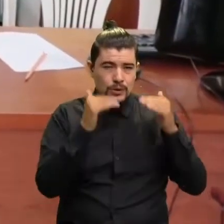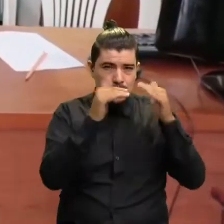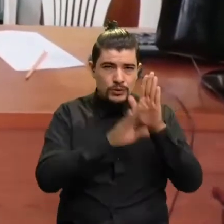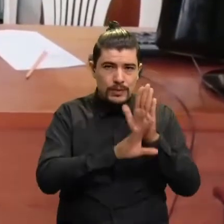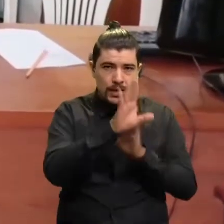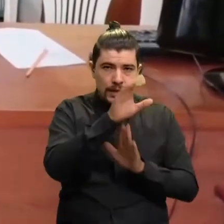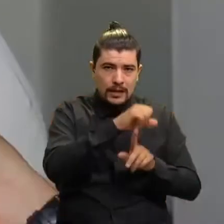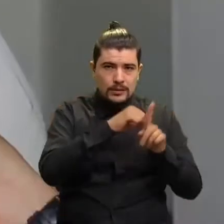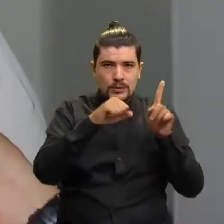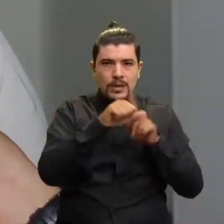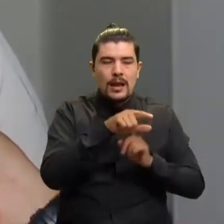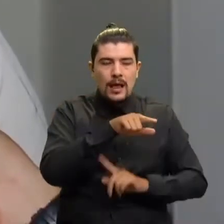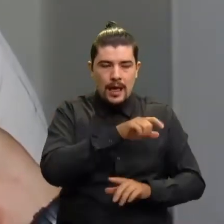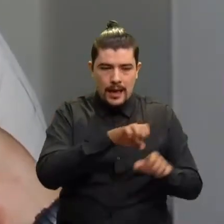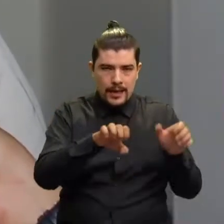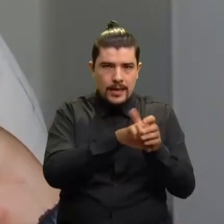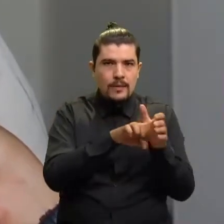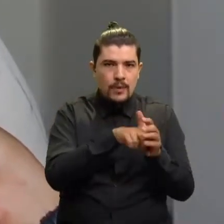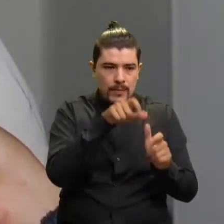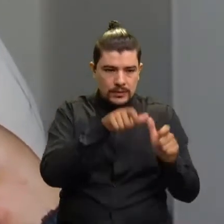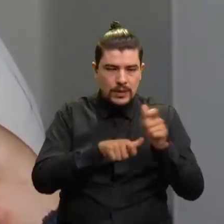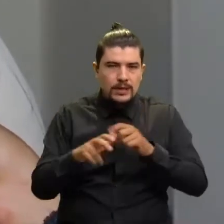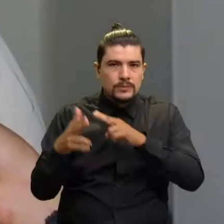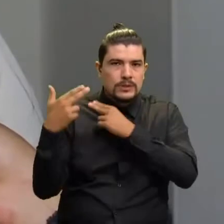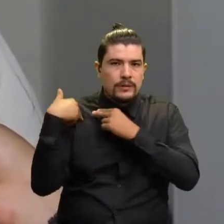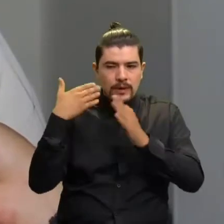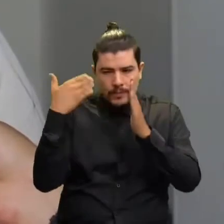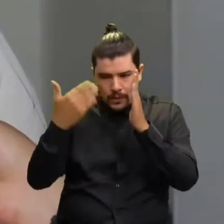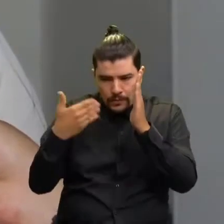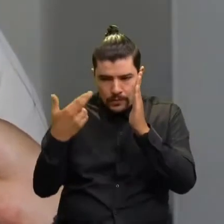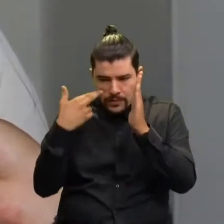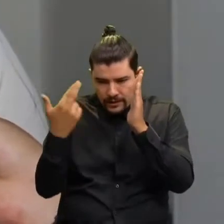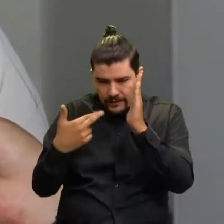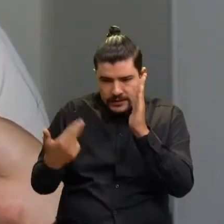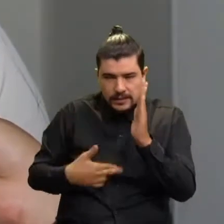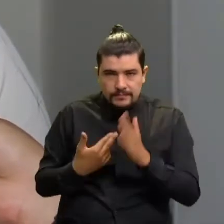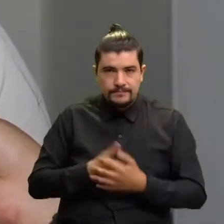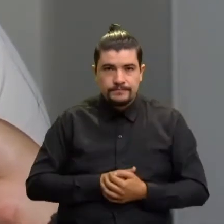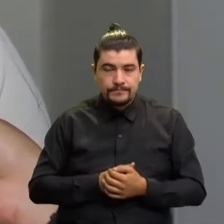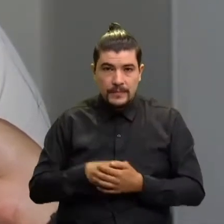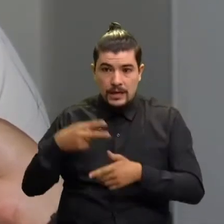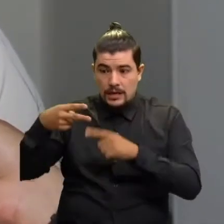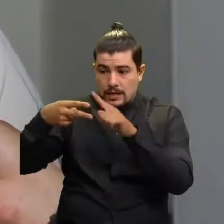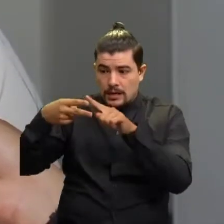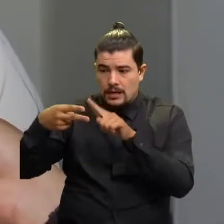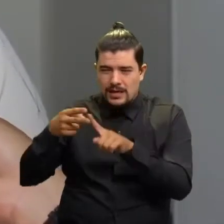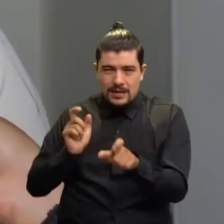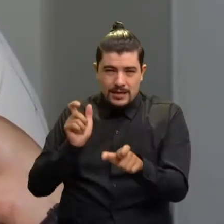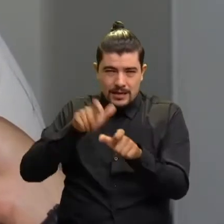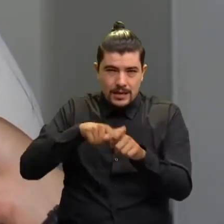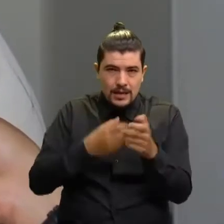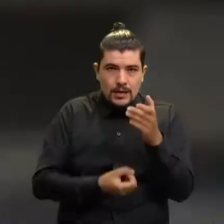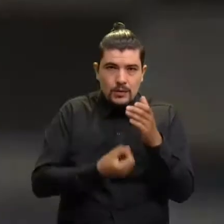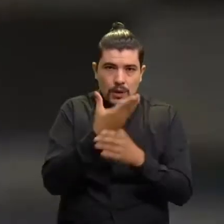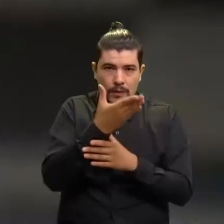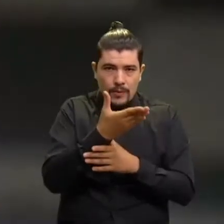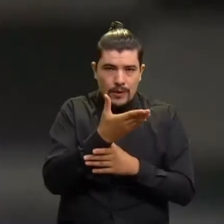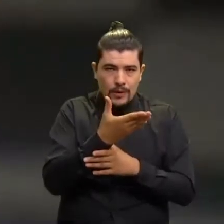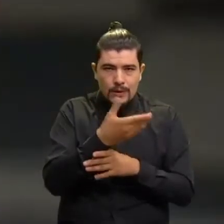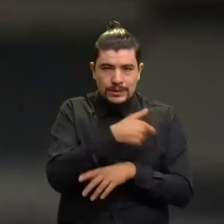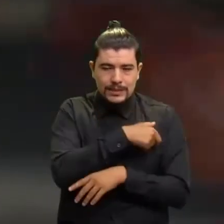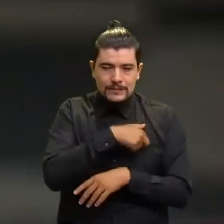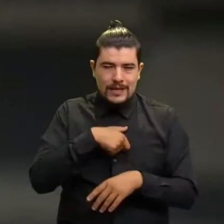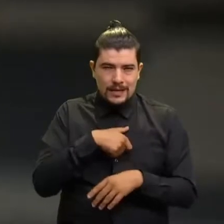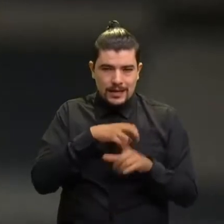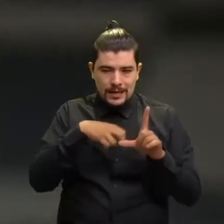las inscripciones. Son dos requisitos fundamentalmente. El primero de ellos está basado en la categoría con la nueva metodología del SISBEN, en donde